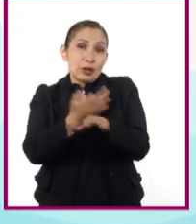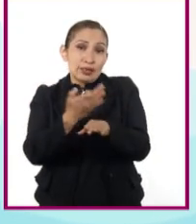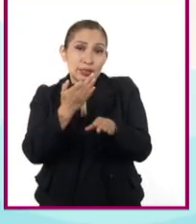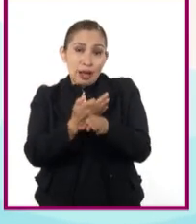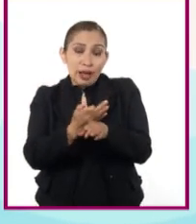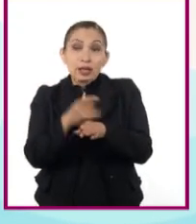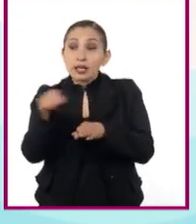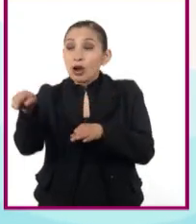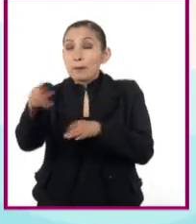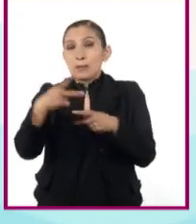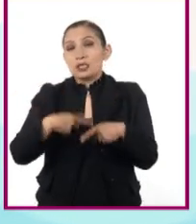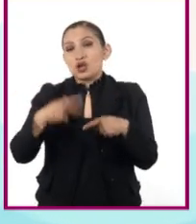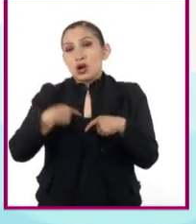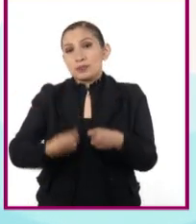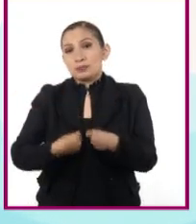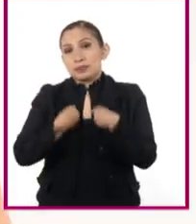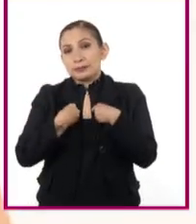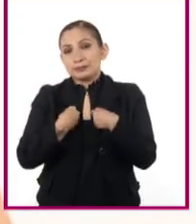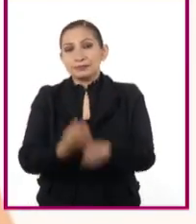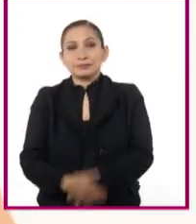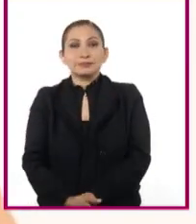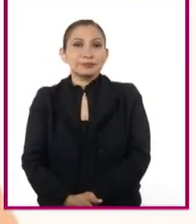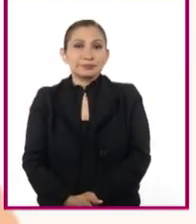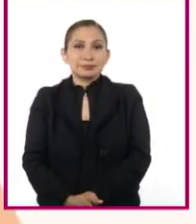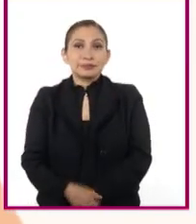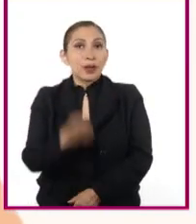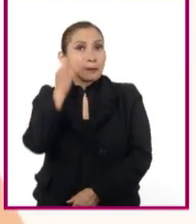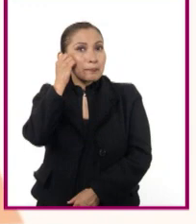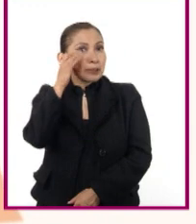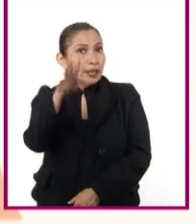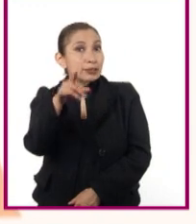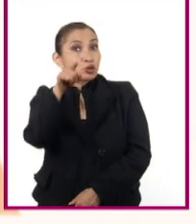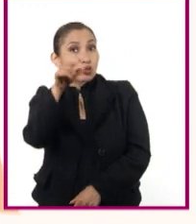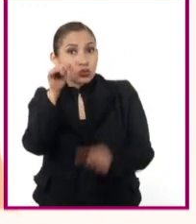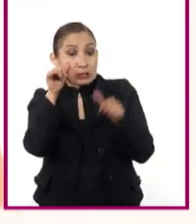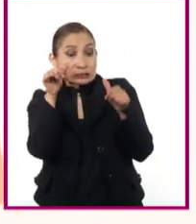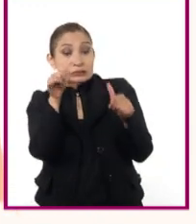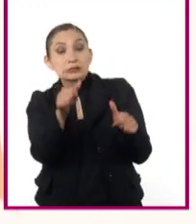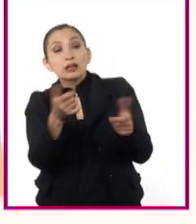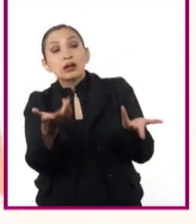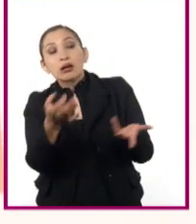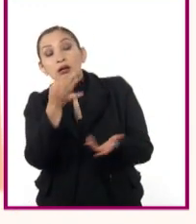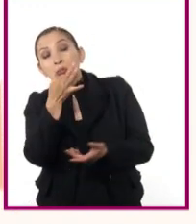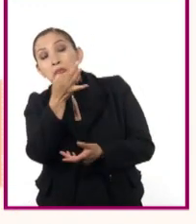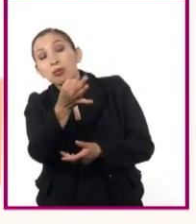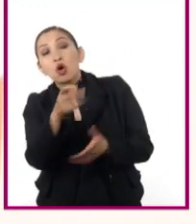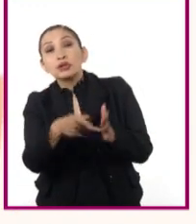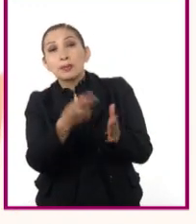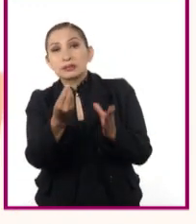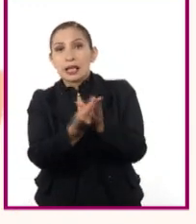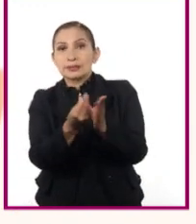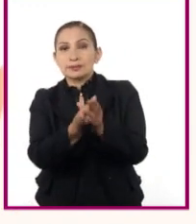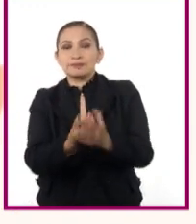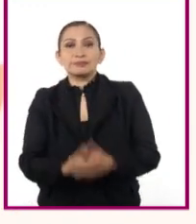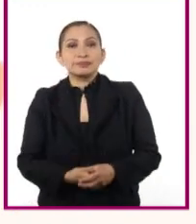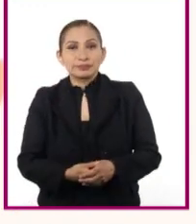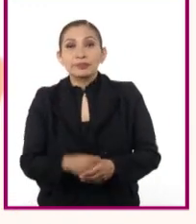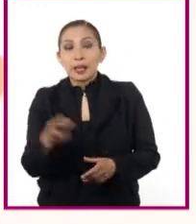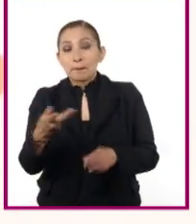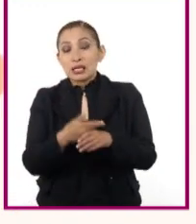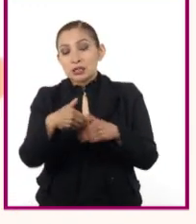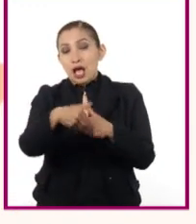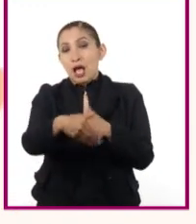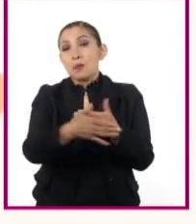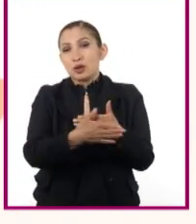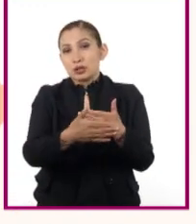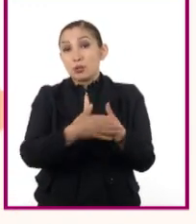pasando y con las personas que nos rodean. Y no olviden estar pendientes al anuncio del regreso a clases, que